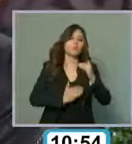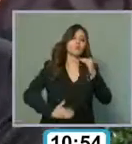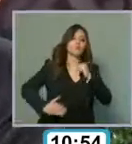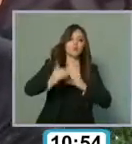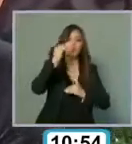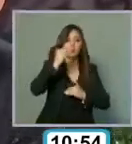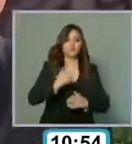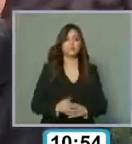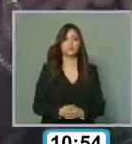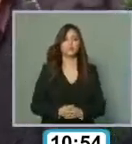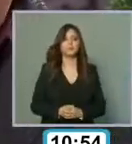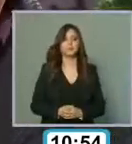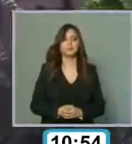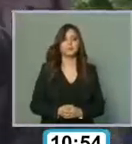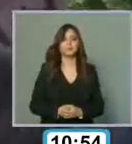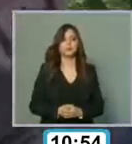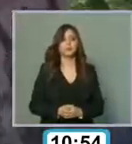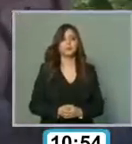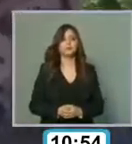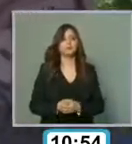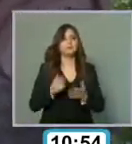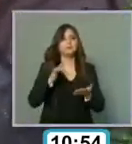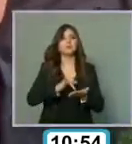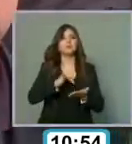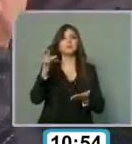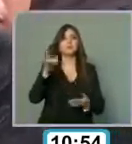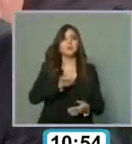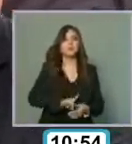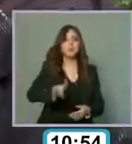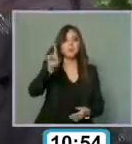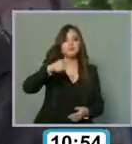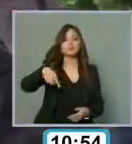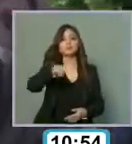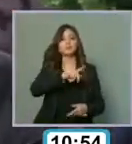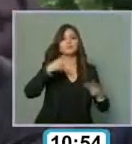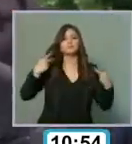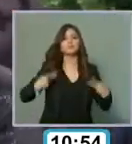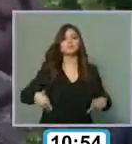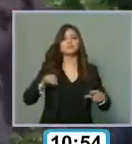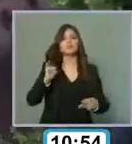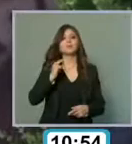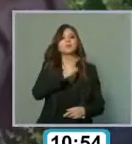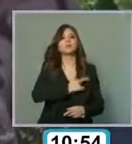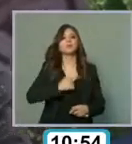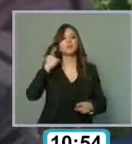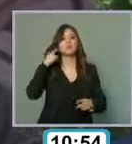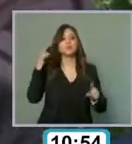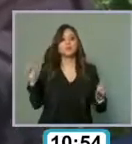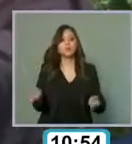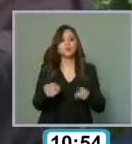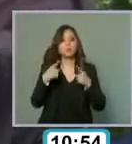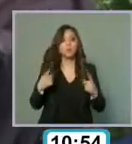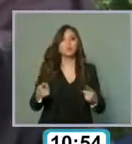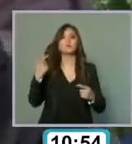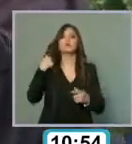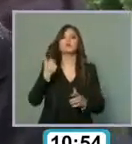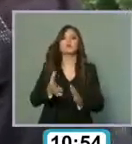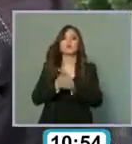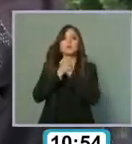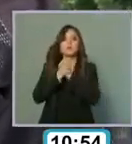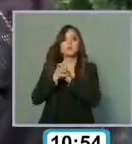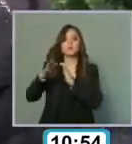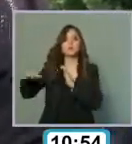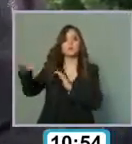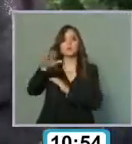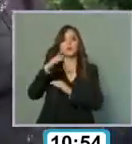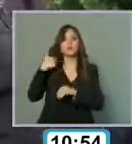Dios la gente nos ha recibido de lo mejor, contentos. Bueno, cabe mencionar, mandar saludos a mis compañeros de la otra agrupación, Banda Silleros, con mucho